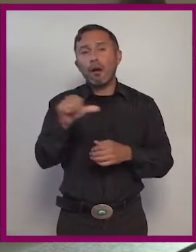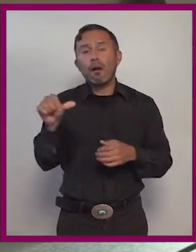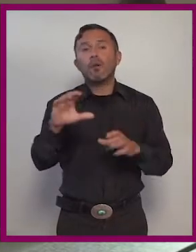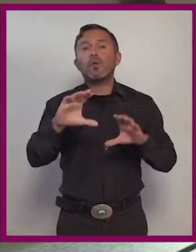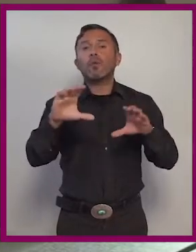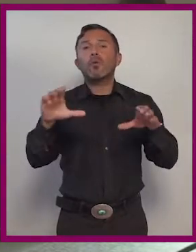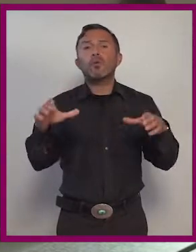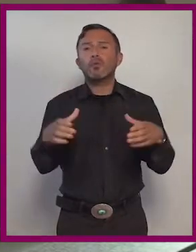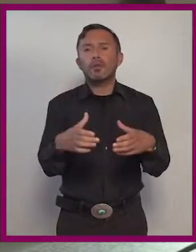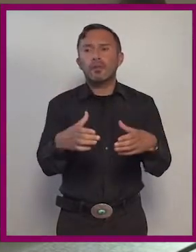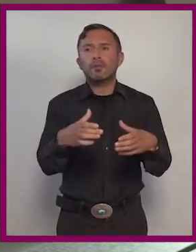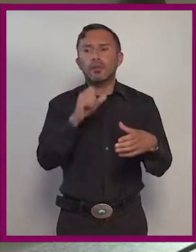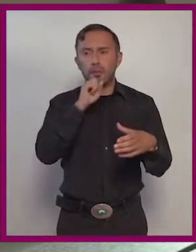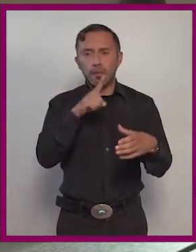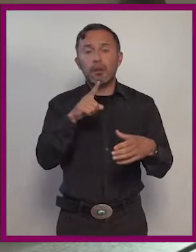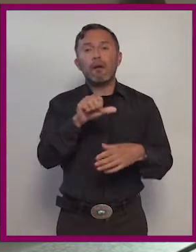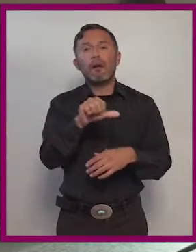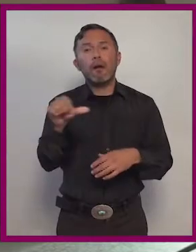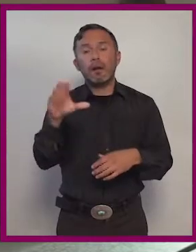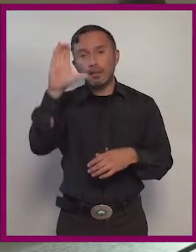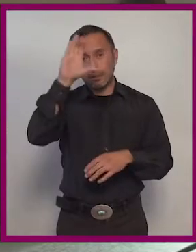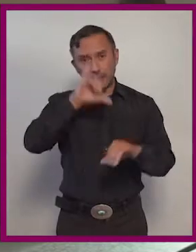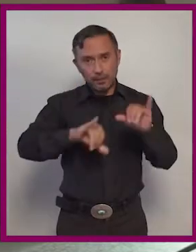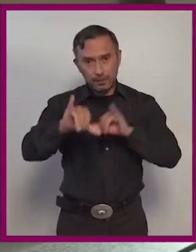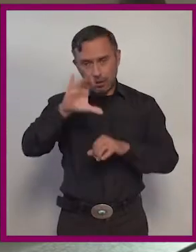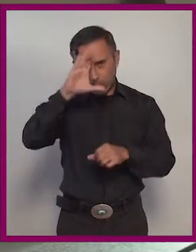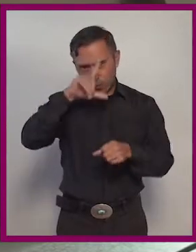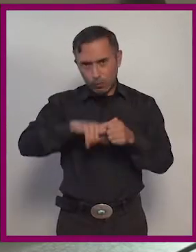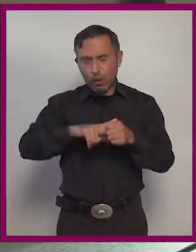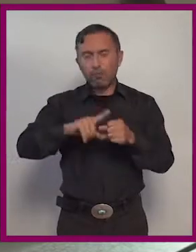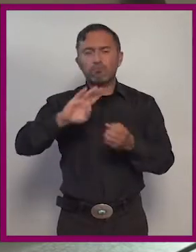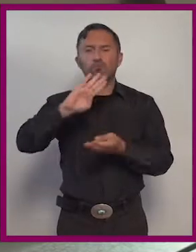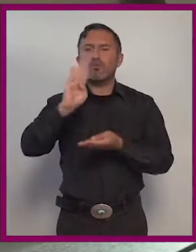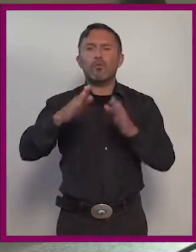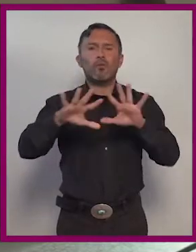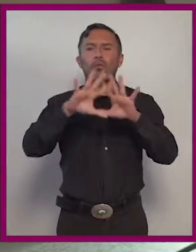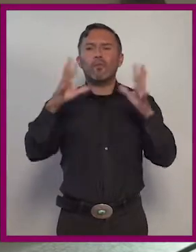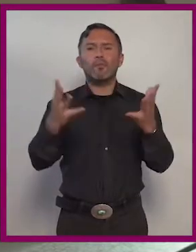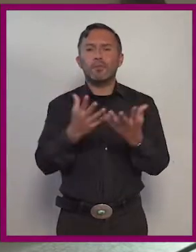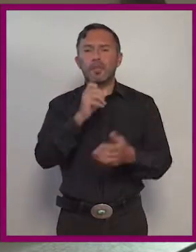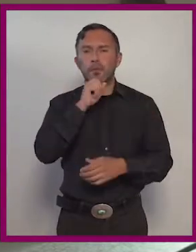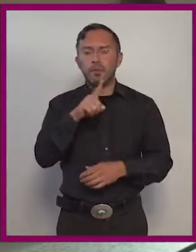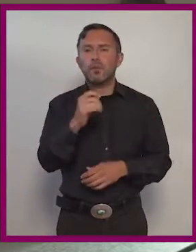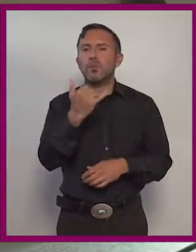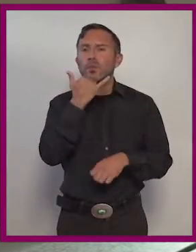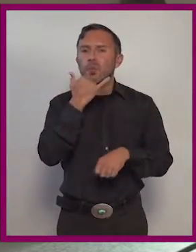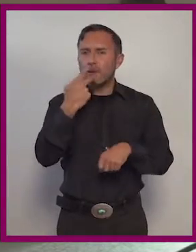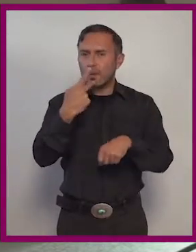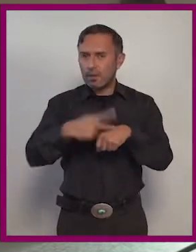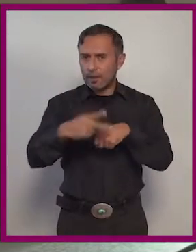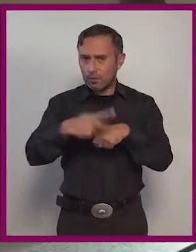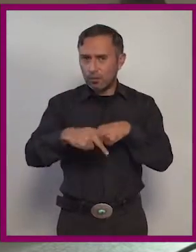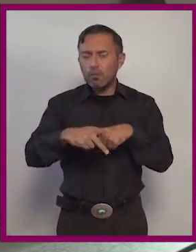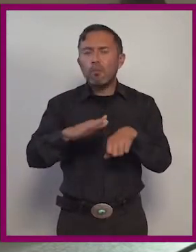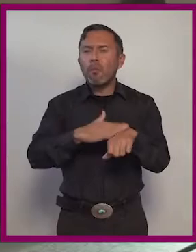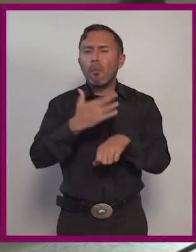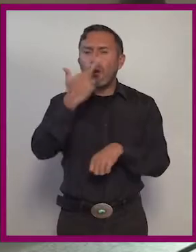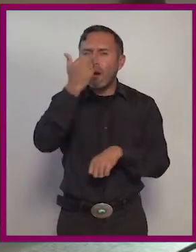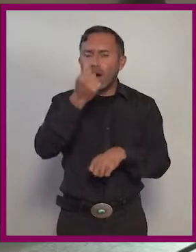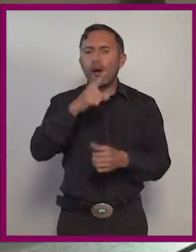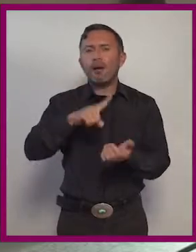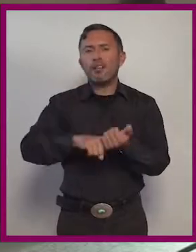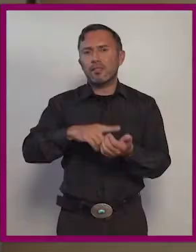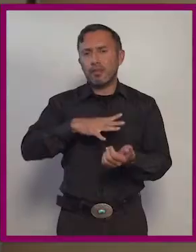comunidades, también para la ciencia y cultura universal, se encuentran en riesgo por otras formas dominantes